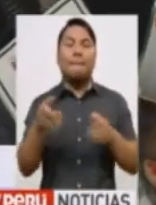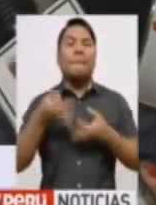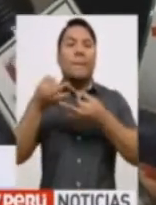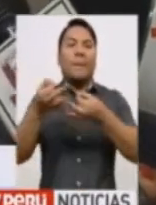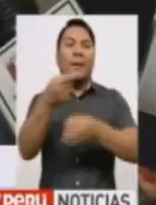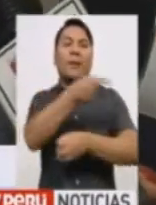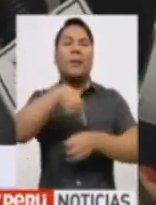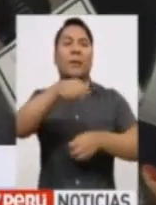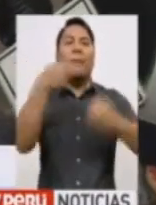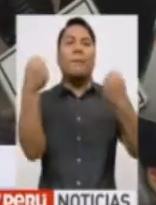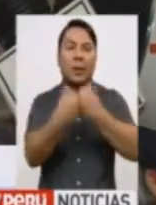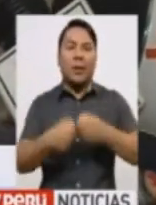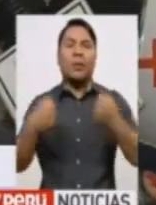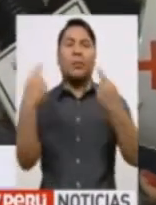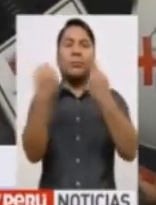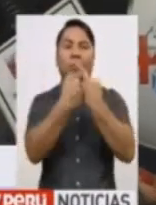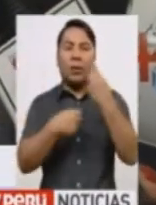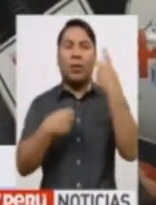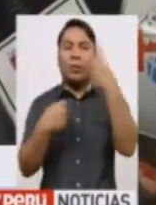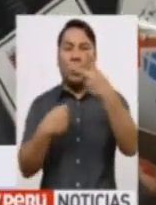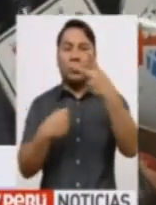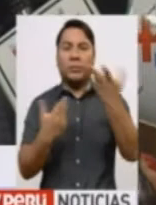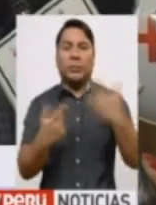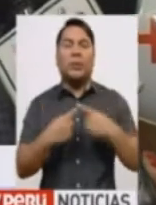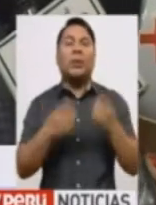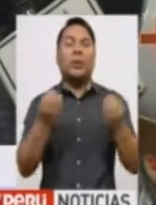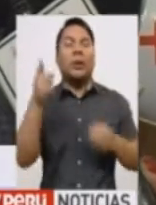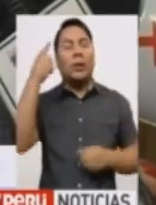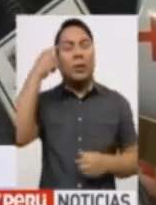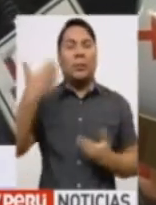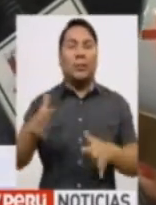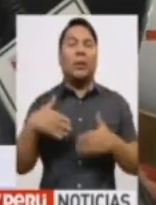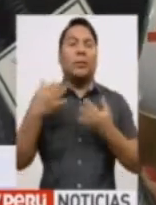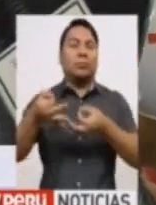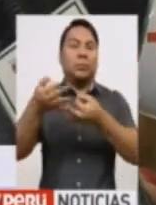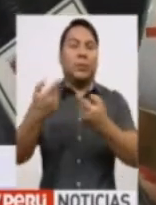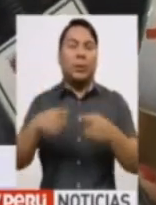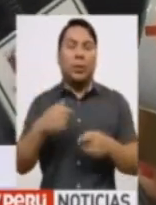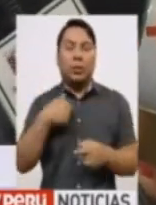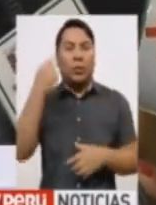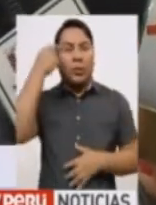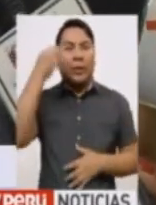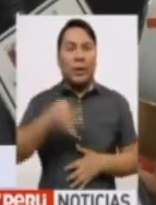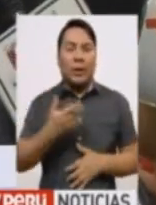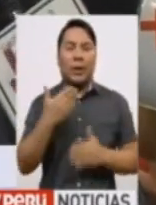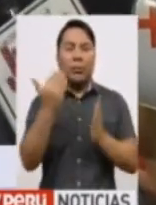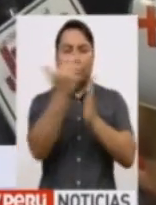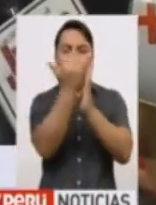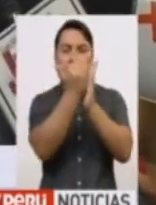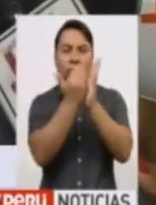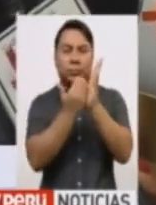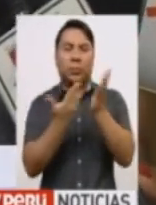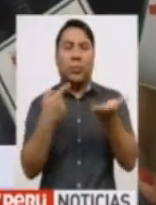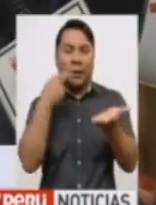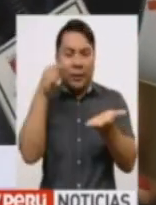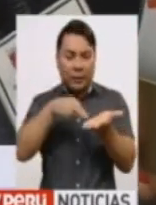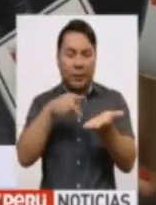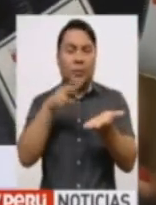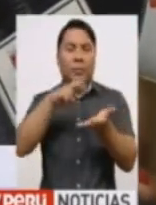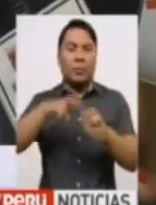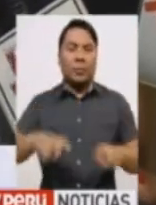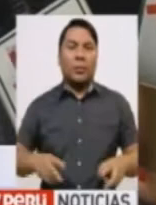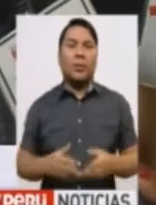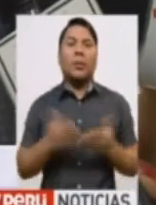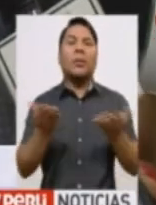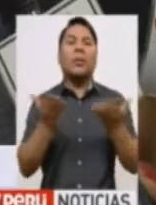sabemos que la ley de concesiones, es un decreto legislativo 1224 me parece, donde dice, por